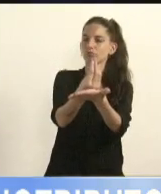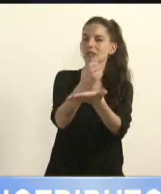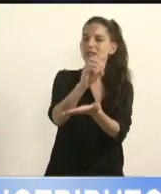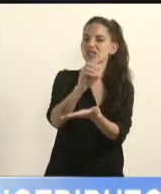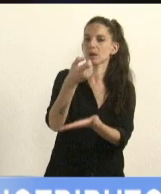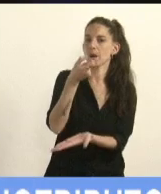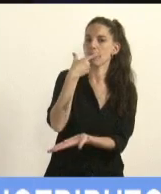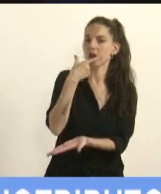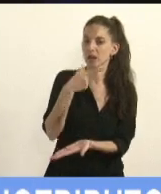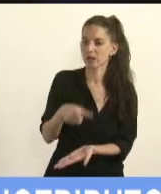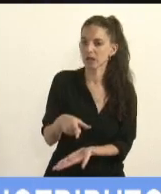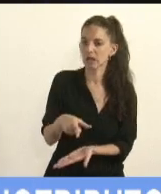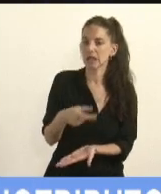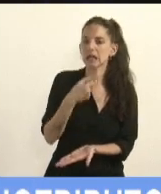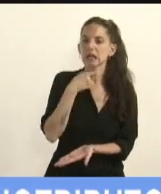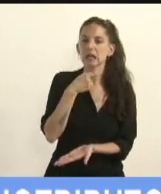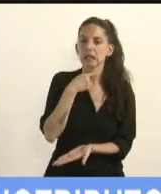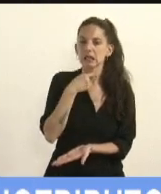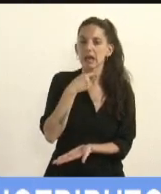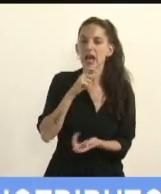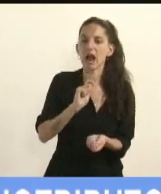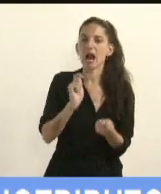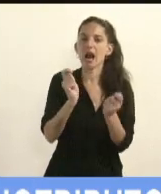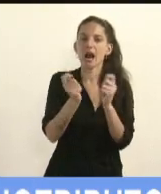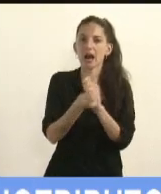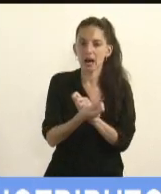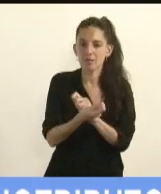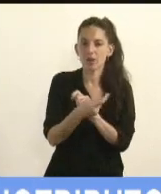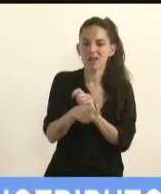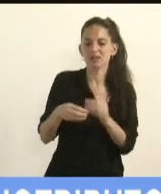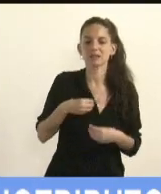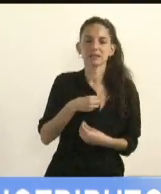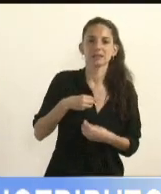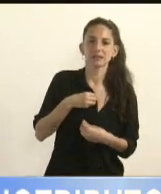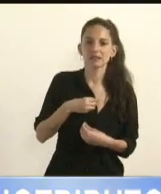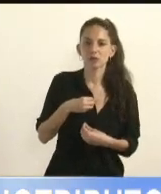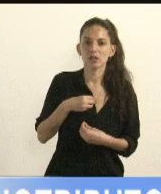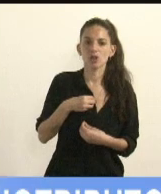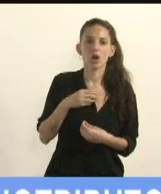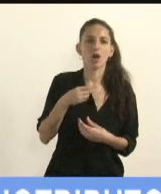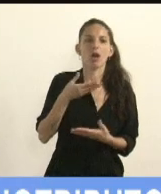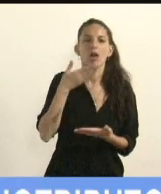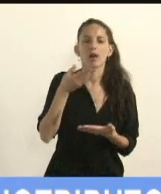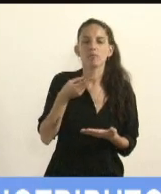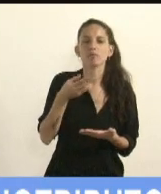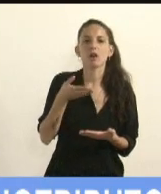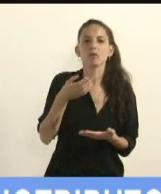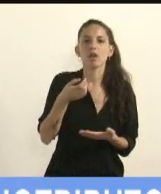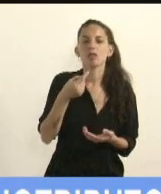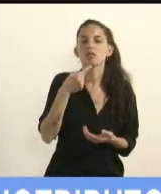Mauricio Macri. Bueno, quieren de alguna manera revertir esa sensación que tienen nombrándolo de manera permanente.